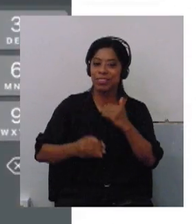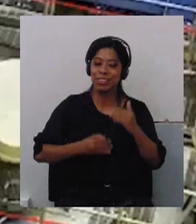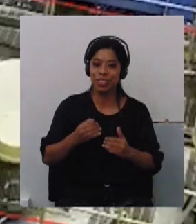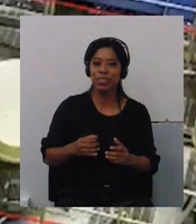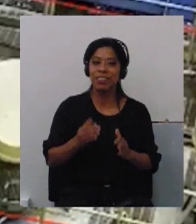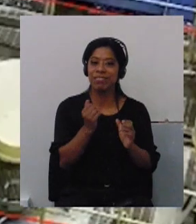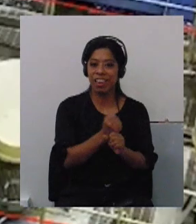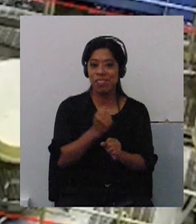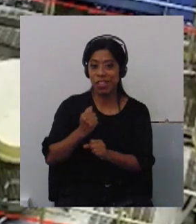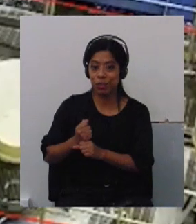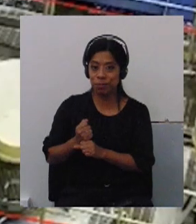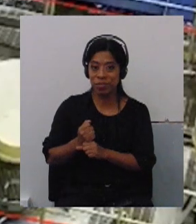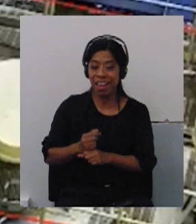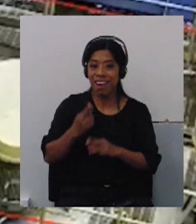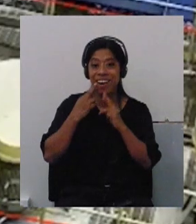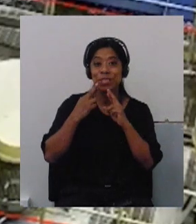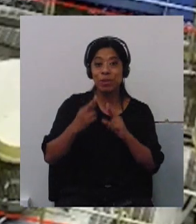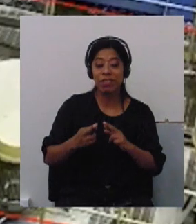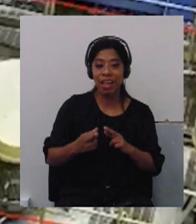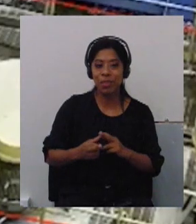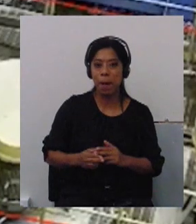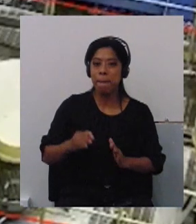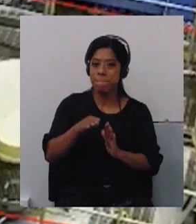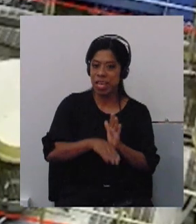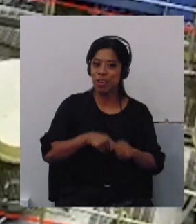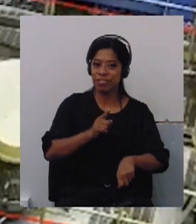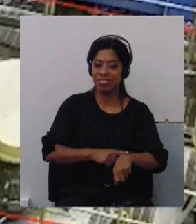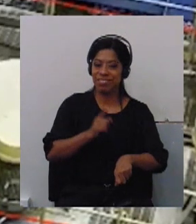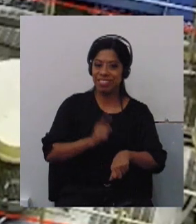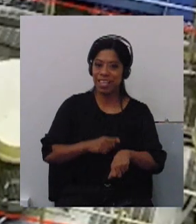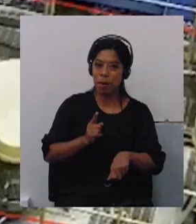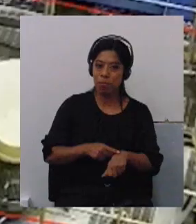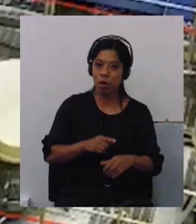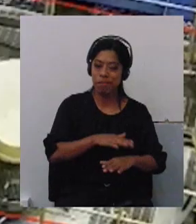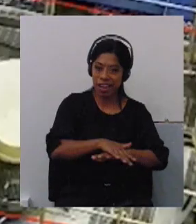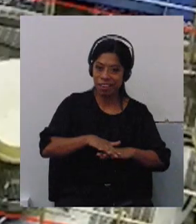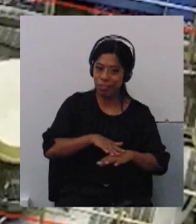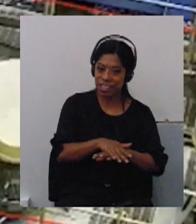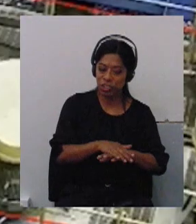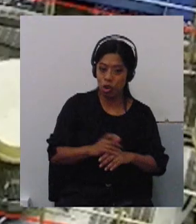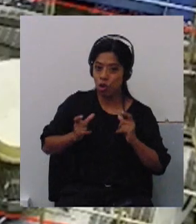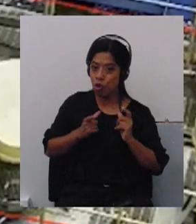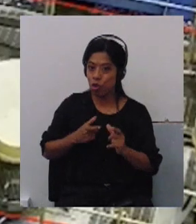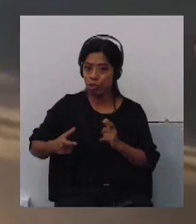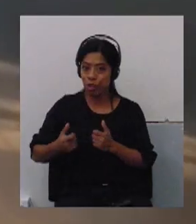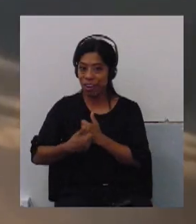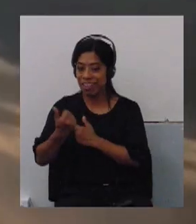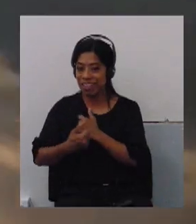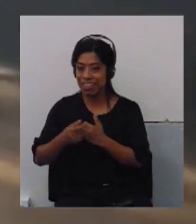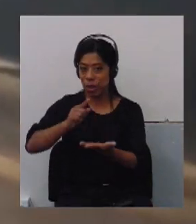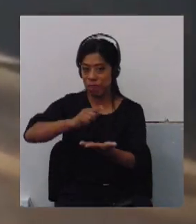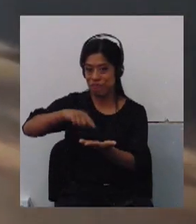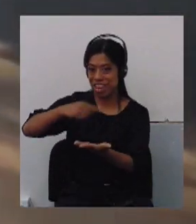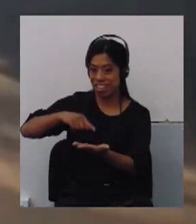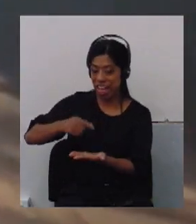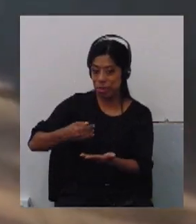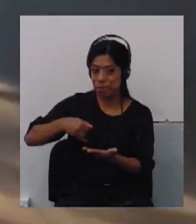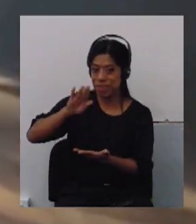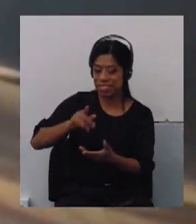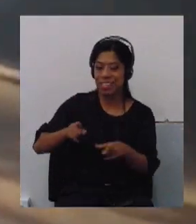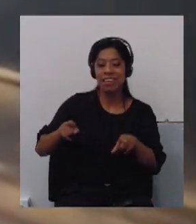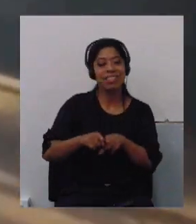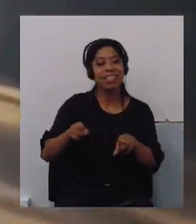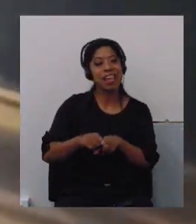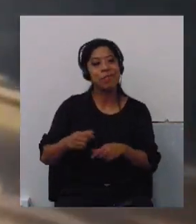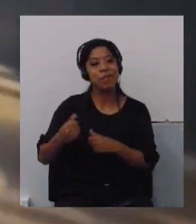operaciones. El resultado, menos tiempo de verificación, más controles críticos validados y una reducción en la